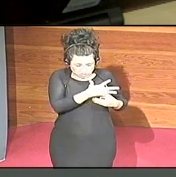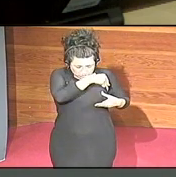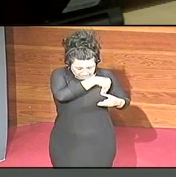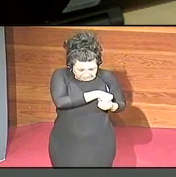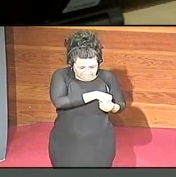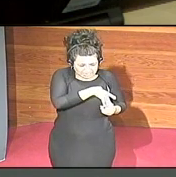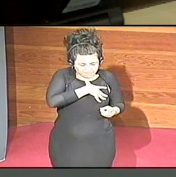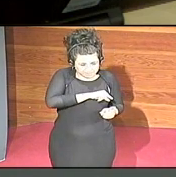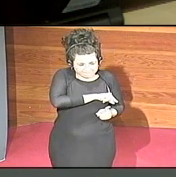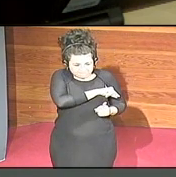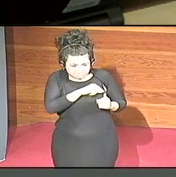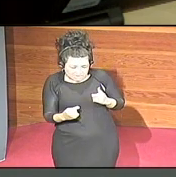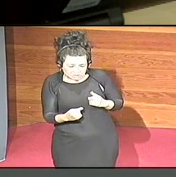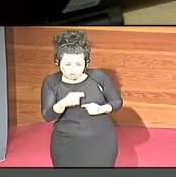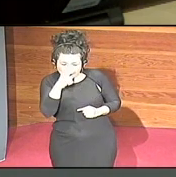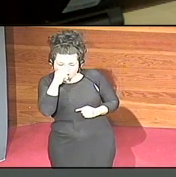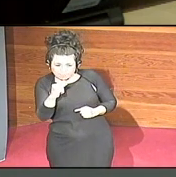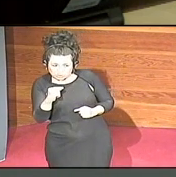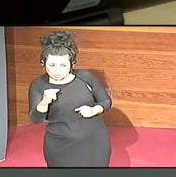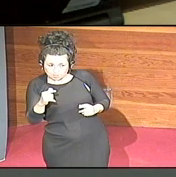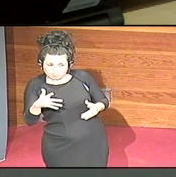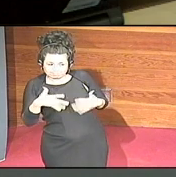animado a Putin a dar el paso?